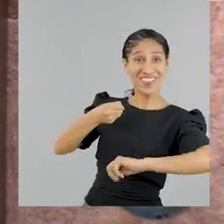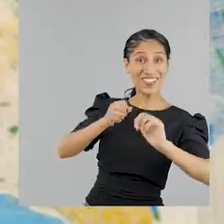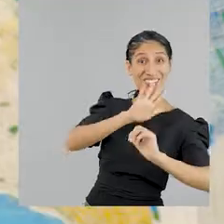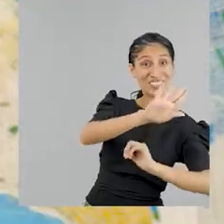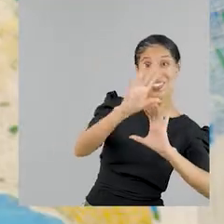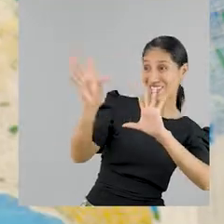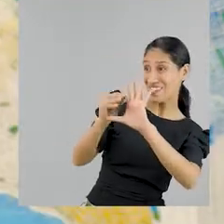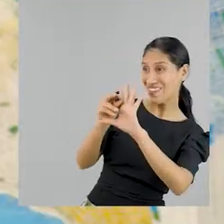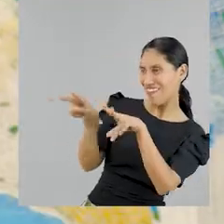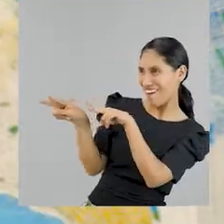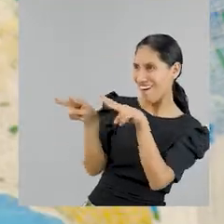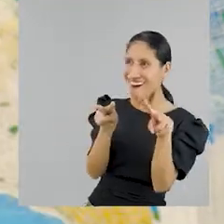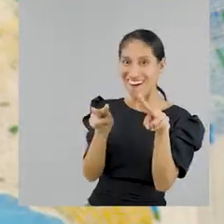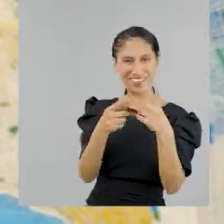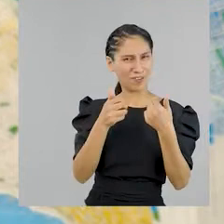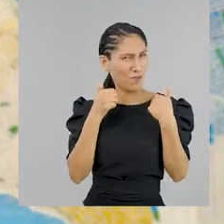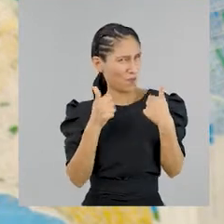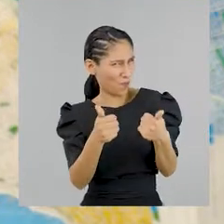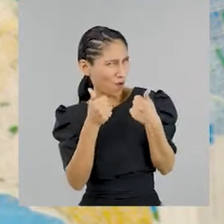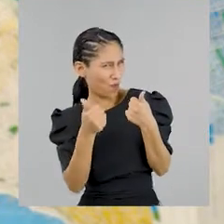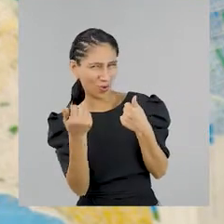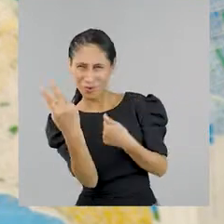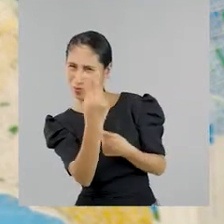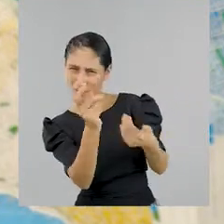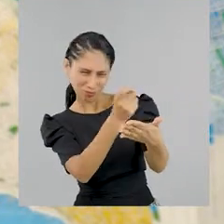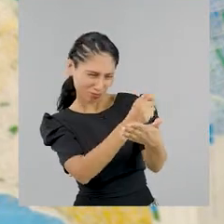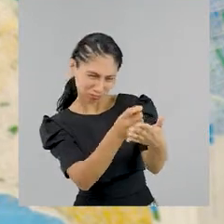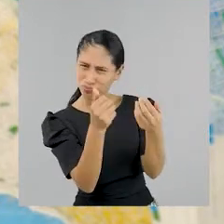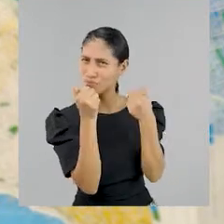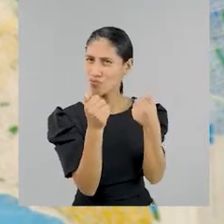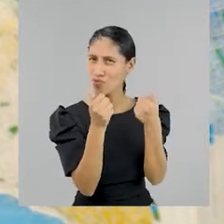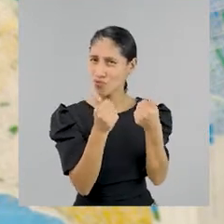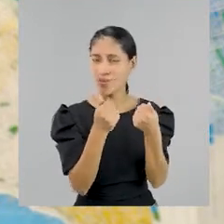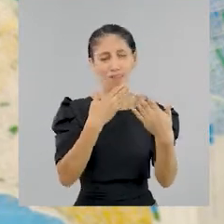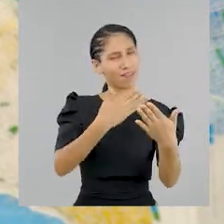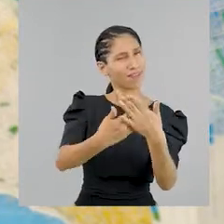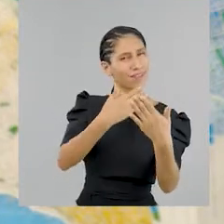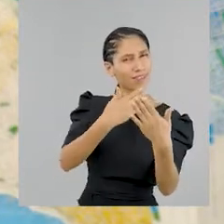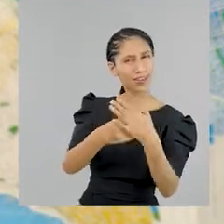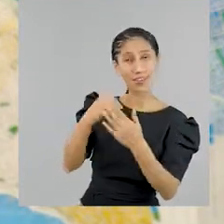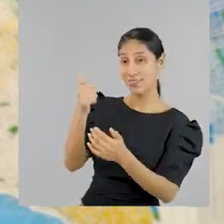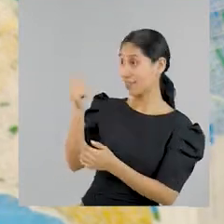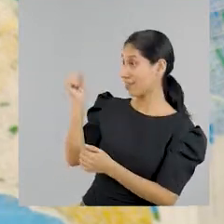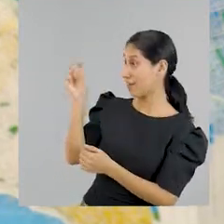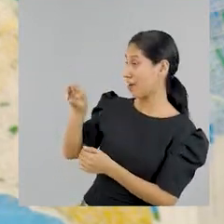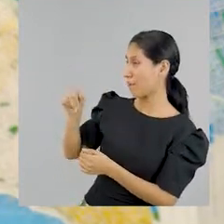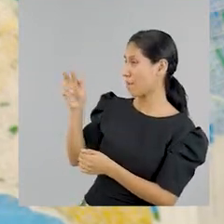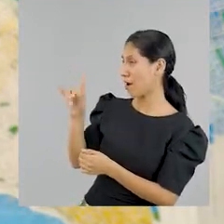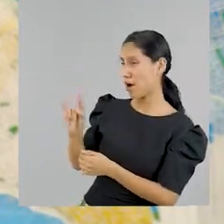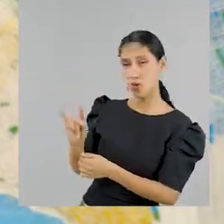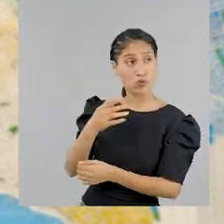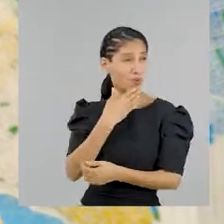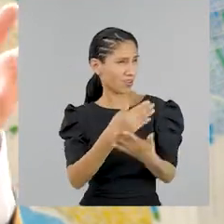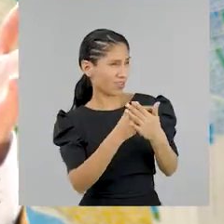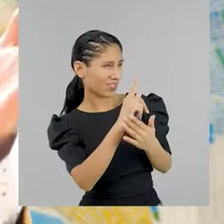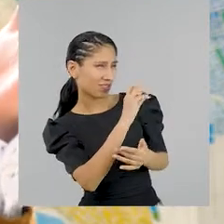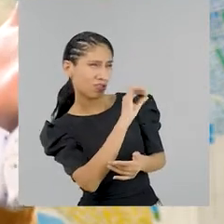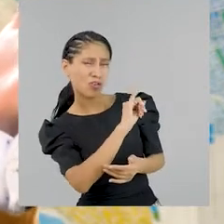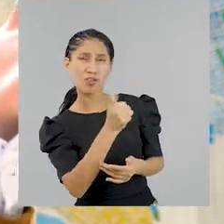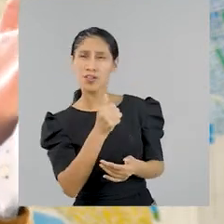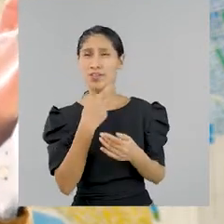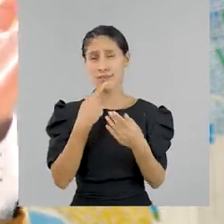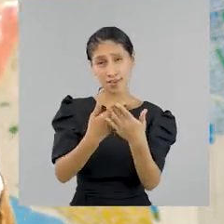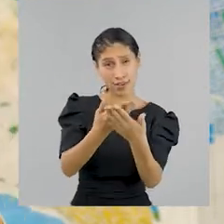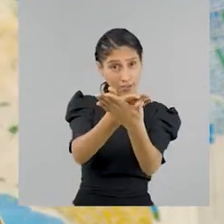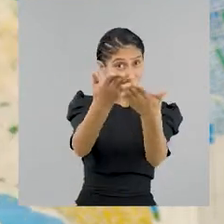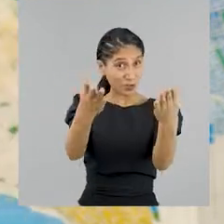película. Muy bien. Ambos han hecho un muy buen trabajo hoy. Gracias, Amaru. Gracias, Cori. Gracias, chicas y